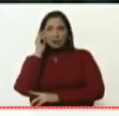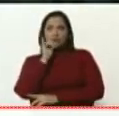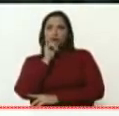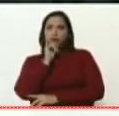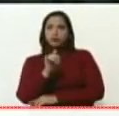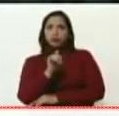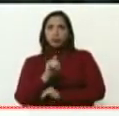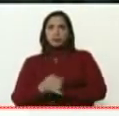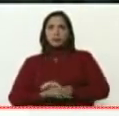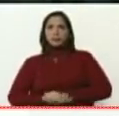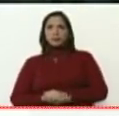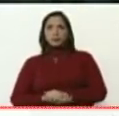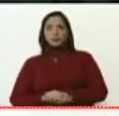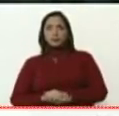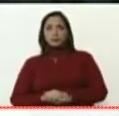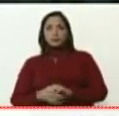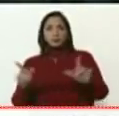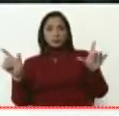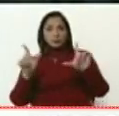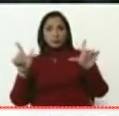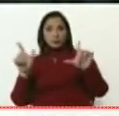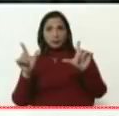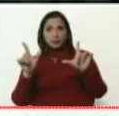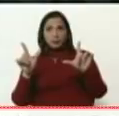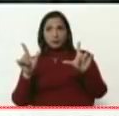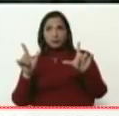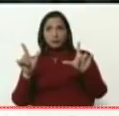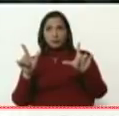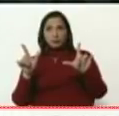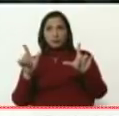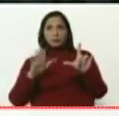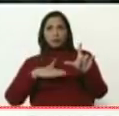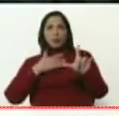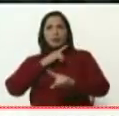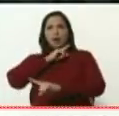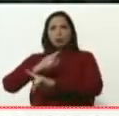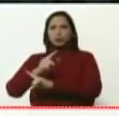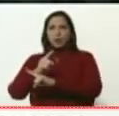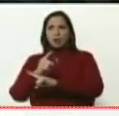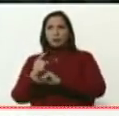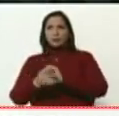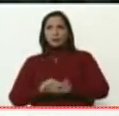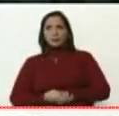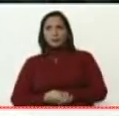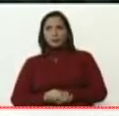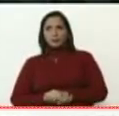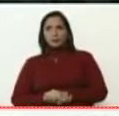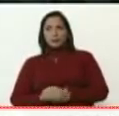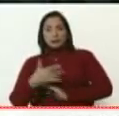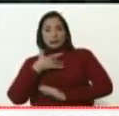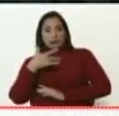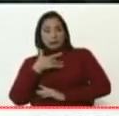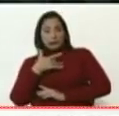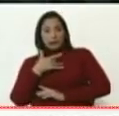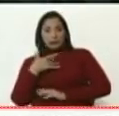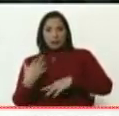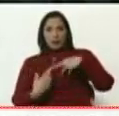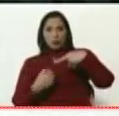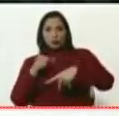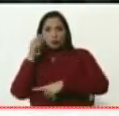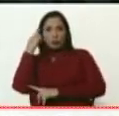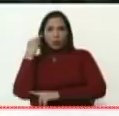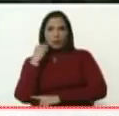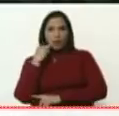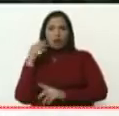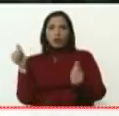un canal de televisión que en modo alguno puede ser acusado de simpatía con la revolución bolivariana y con el chavismo,